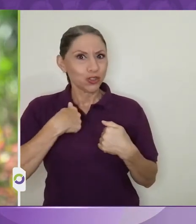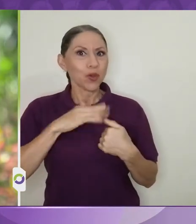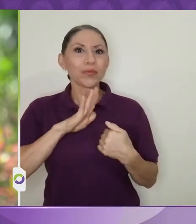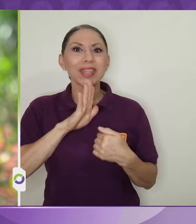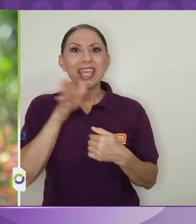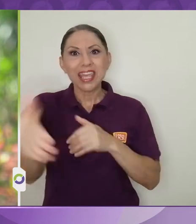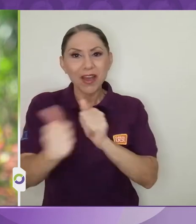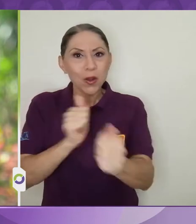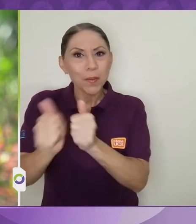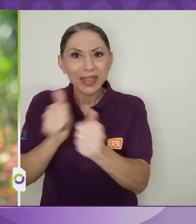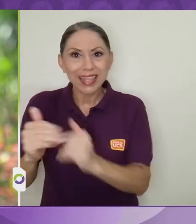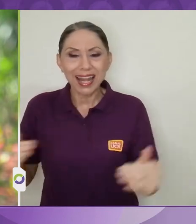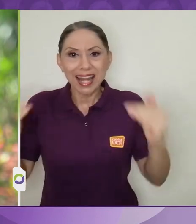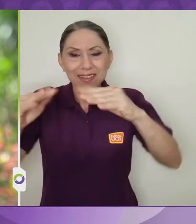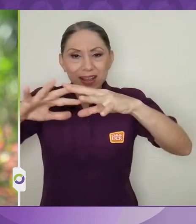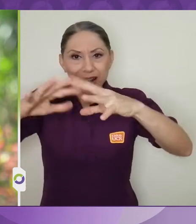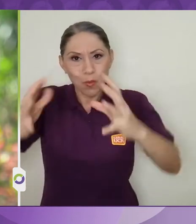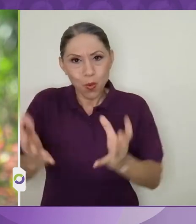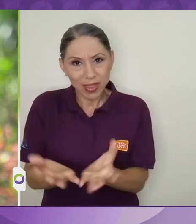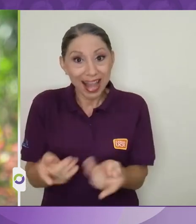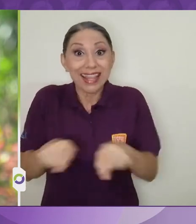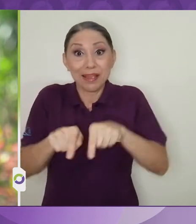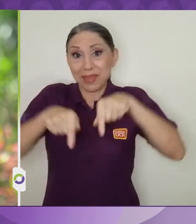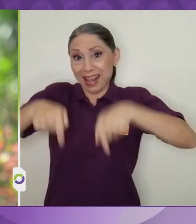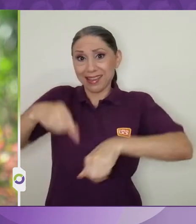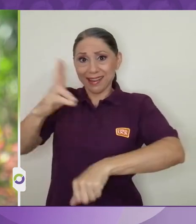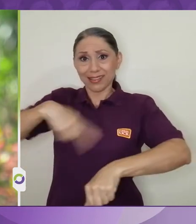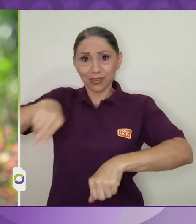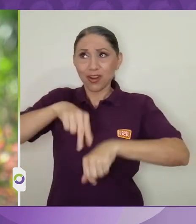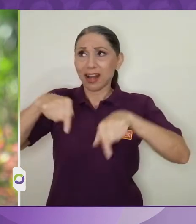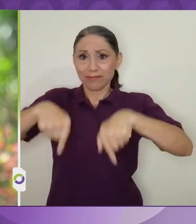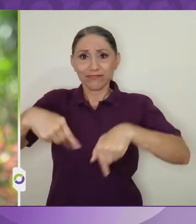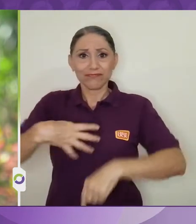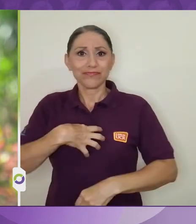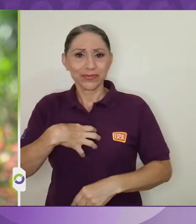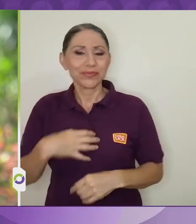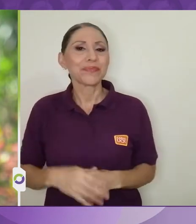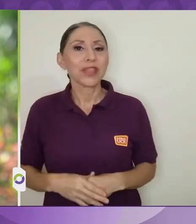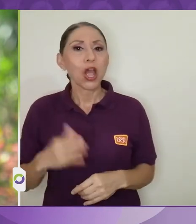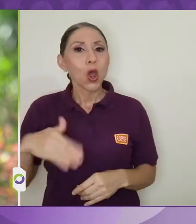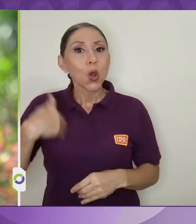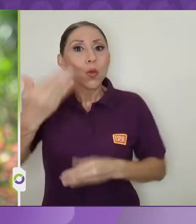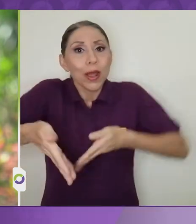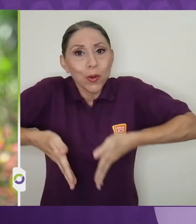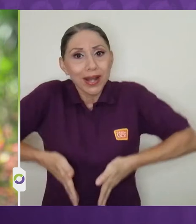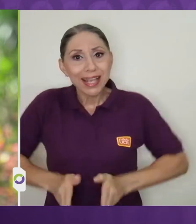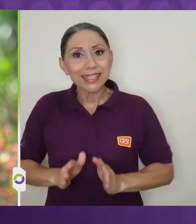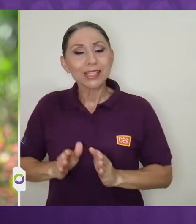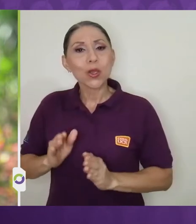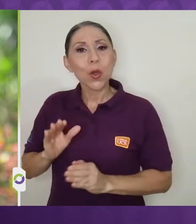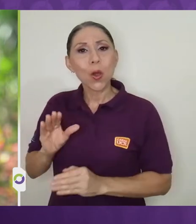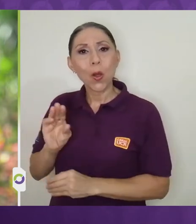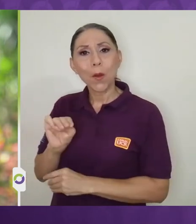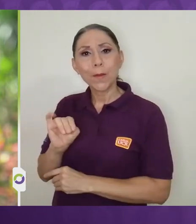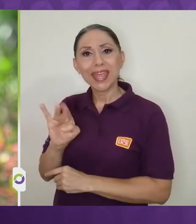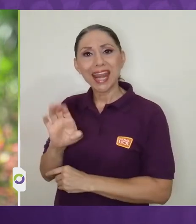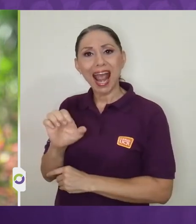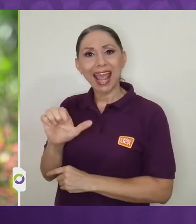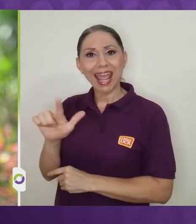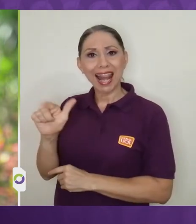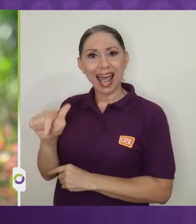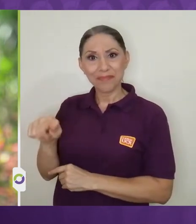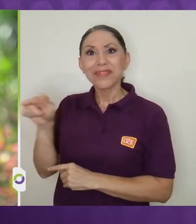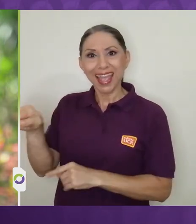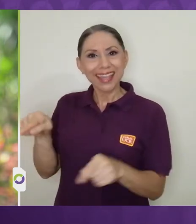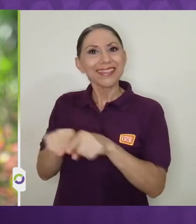iba a competir a series mundiales y competía aquí a nivel nacional. Luego nació Micaela,